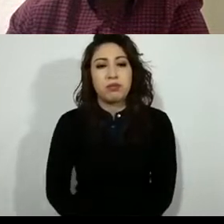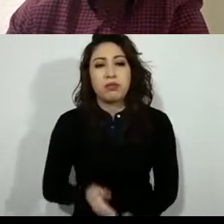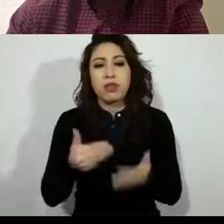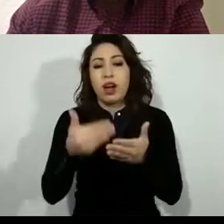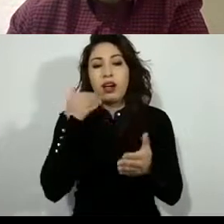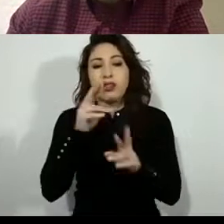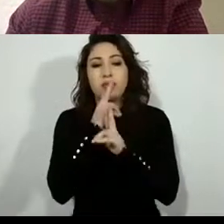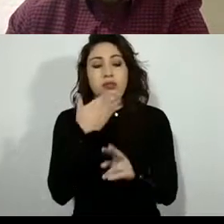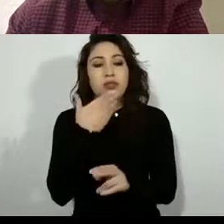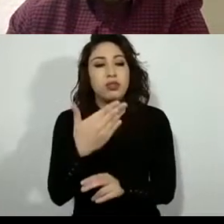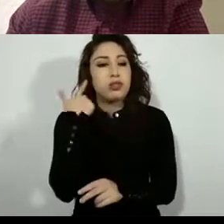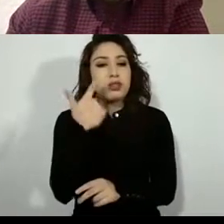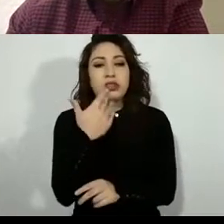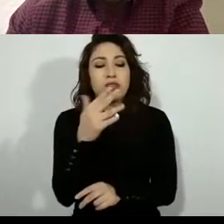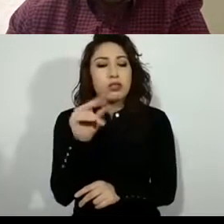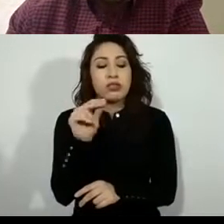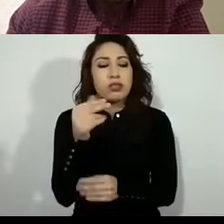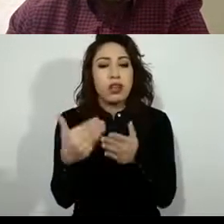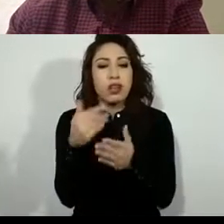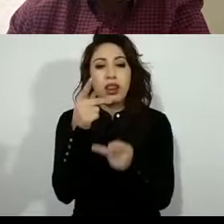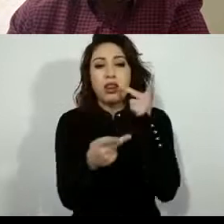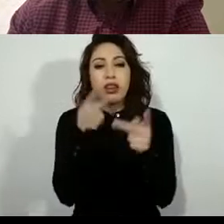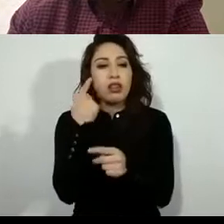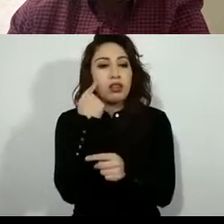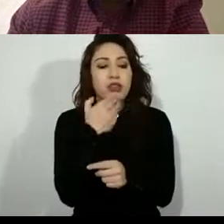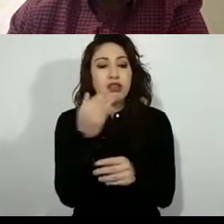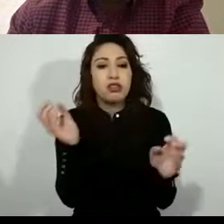respuesta, presidente. ¿Perdón?